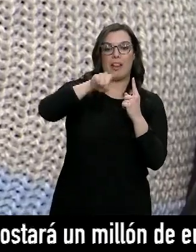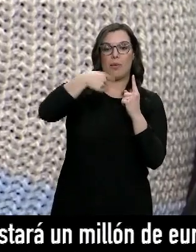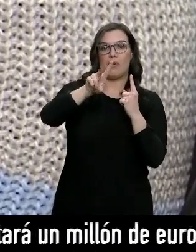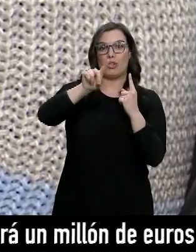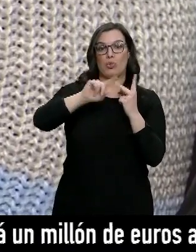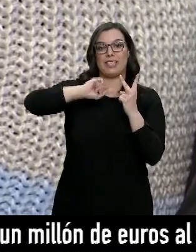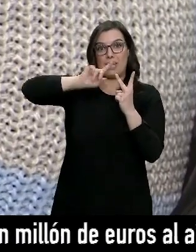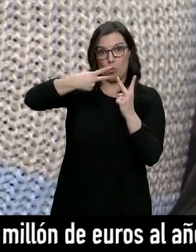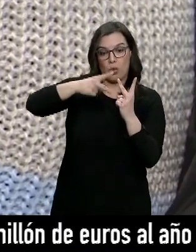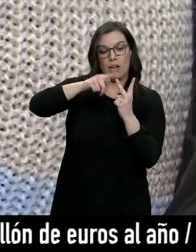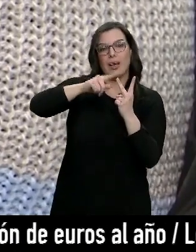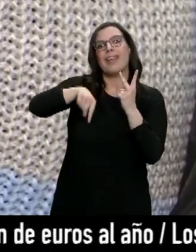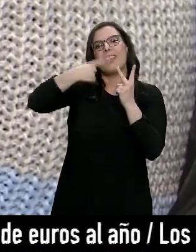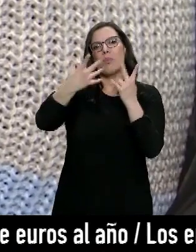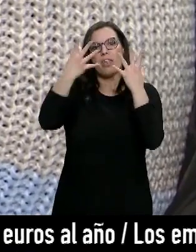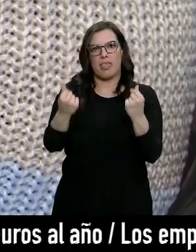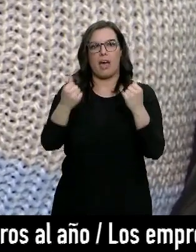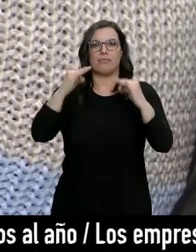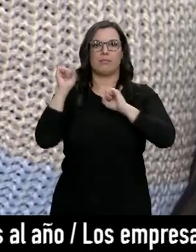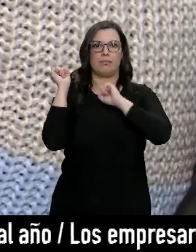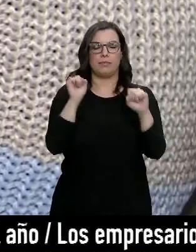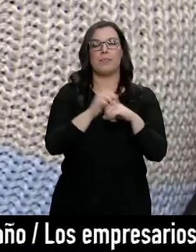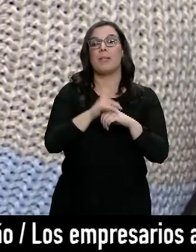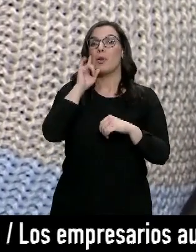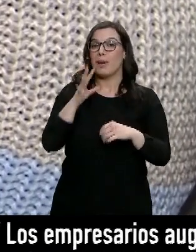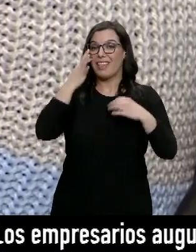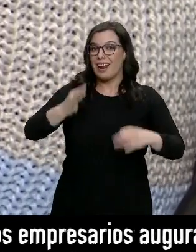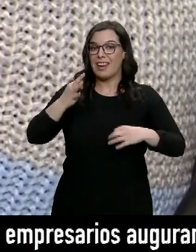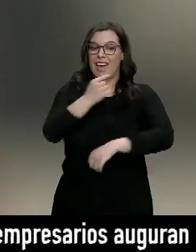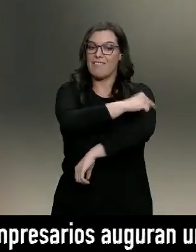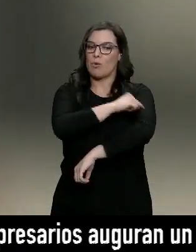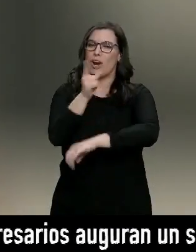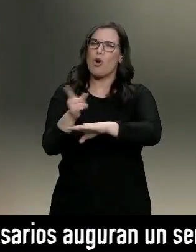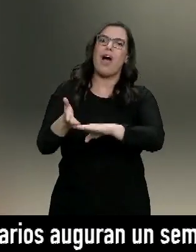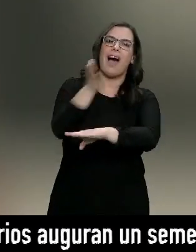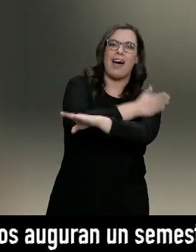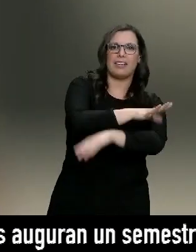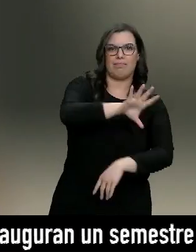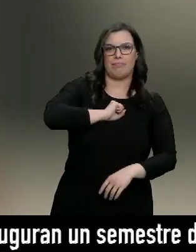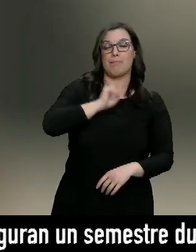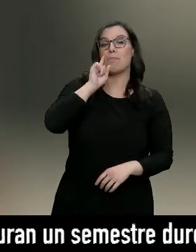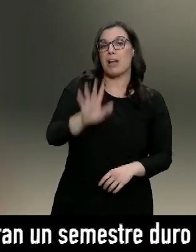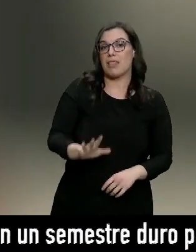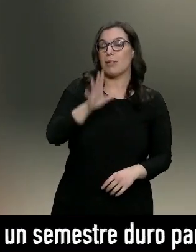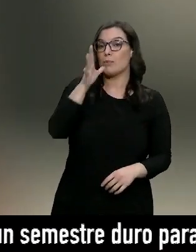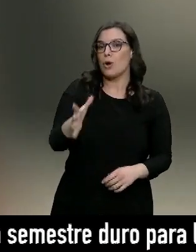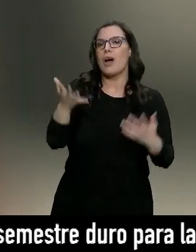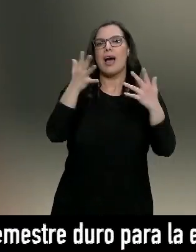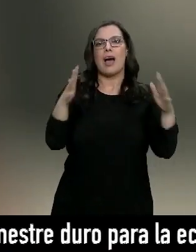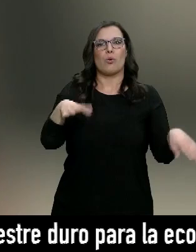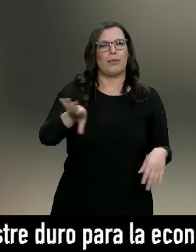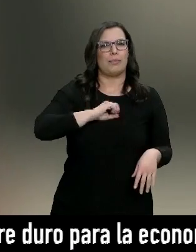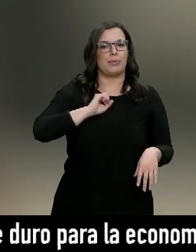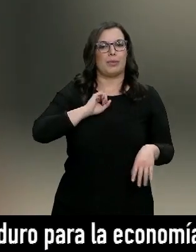vacuna. Aún así, todo indica que los residentes se pudieron contagiar antes de haber sido vacunados. Porque aunque se hubieran